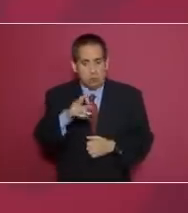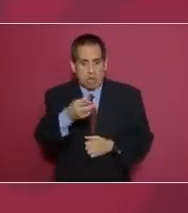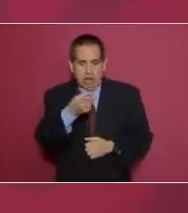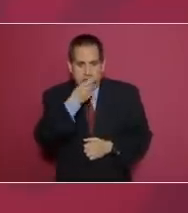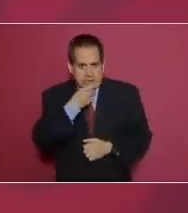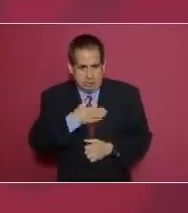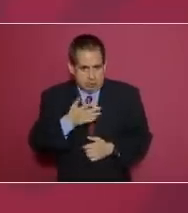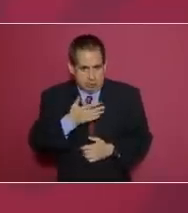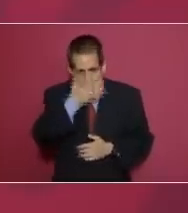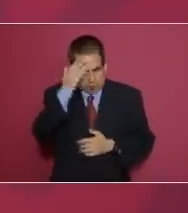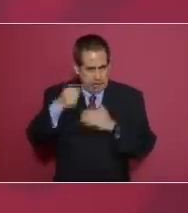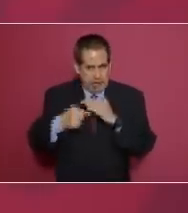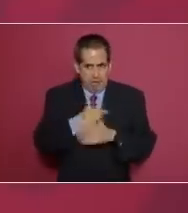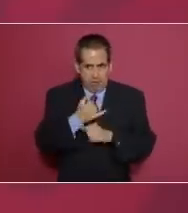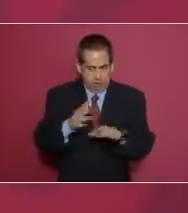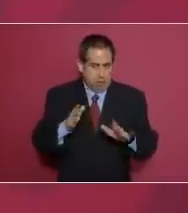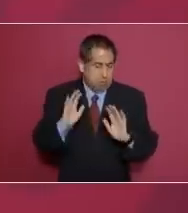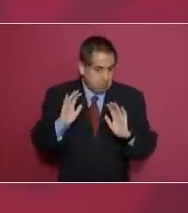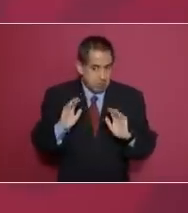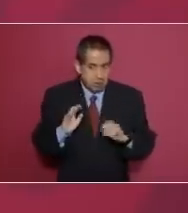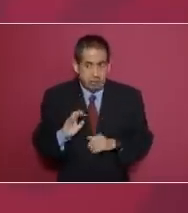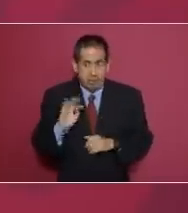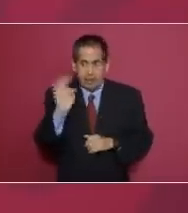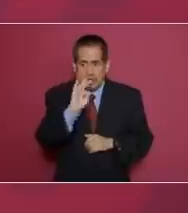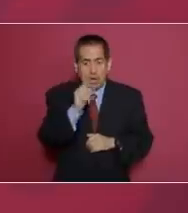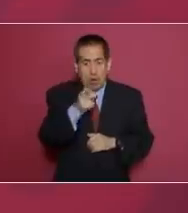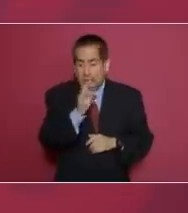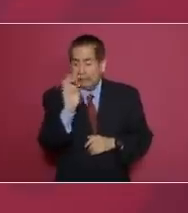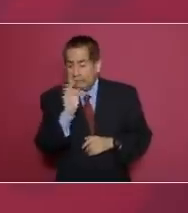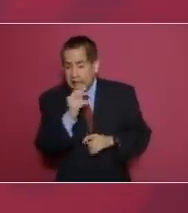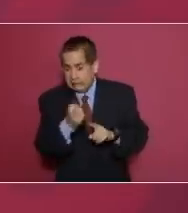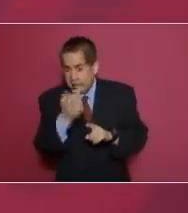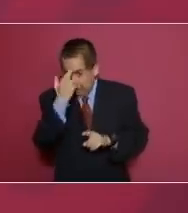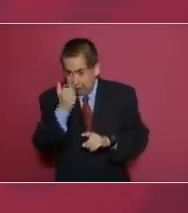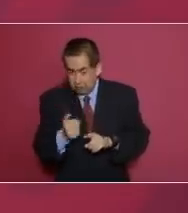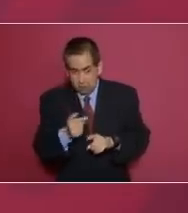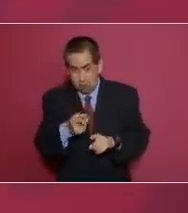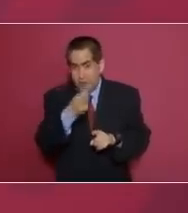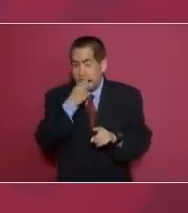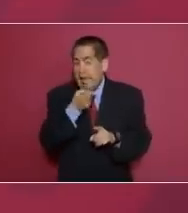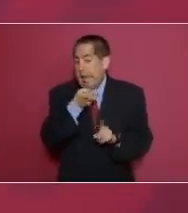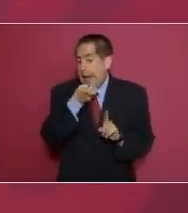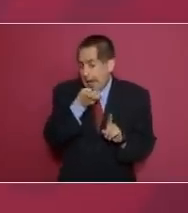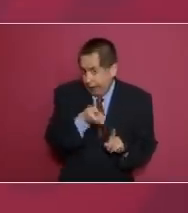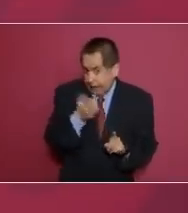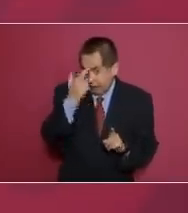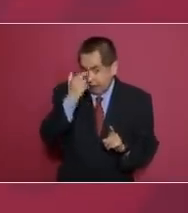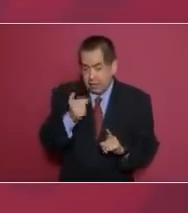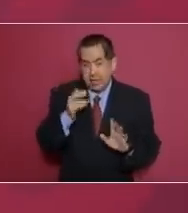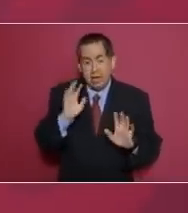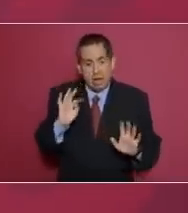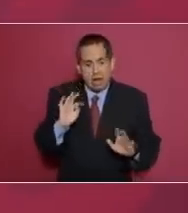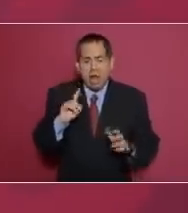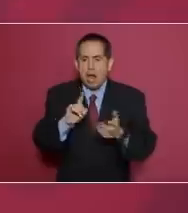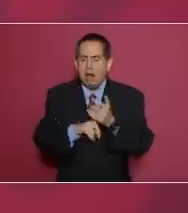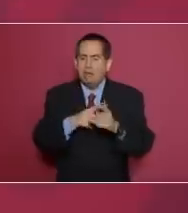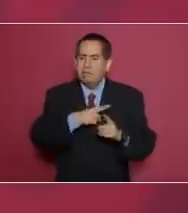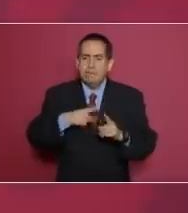información, pero si es por esos motivos que tú mencionas, pues